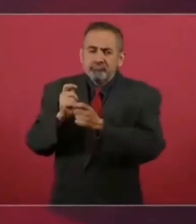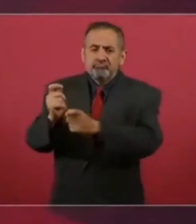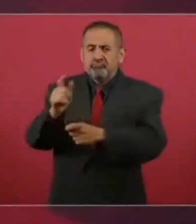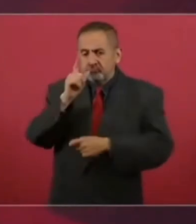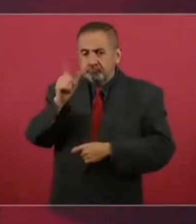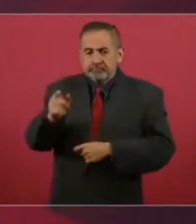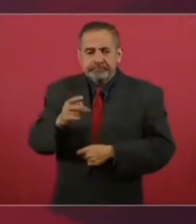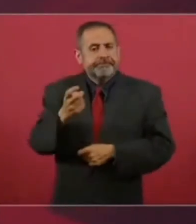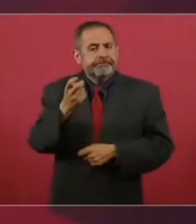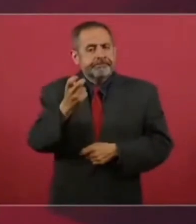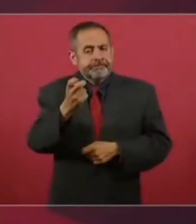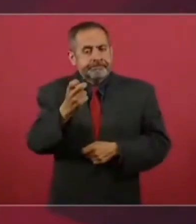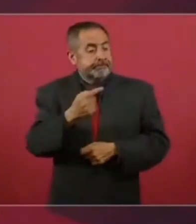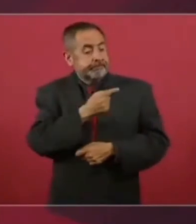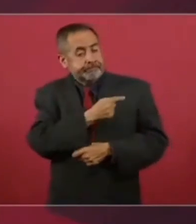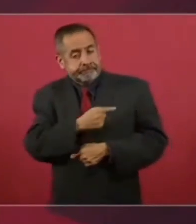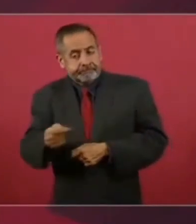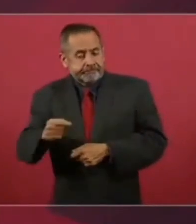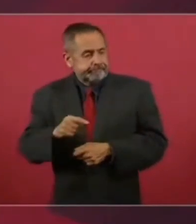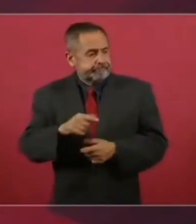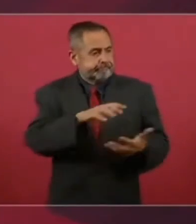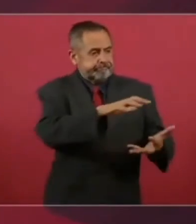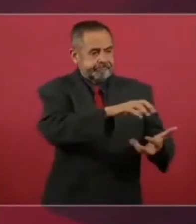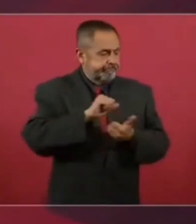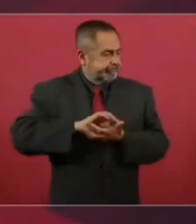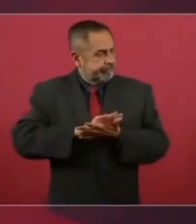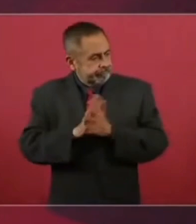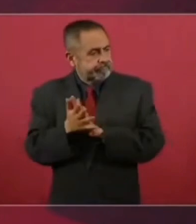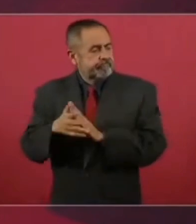Y por eso, a partir de que se nacionaliza la